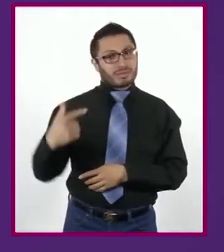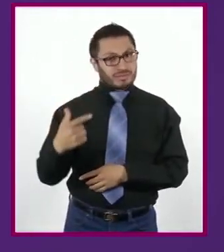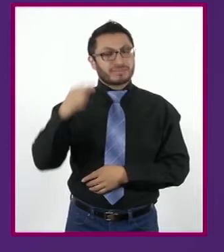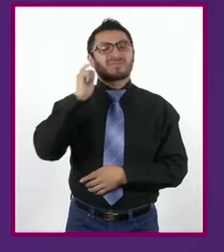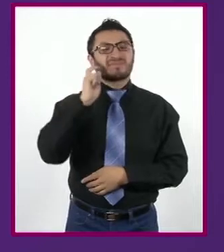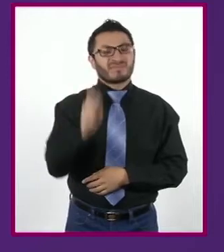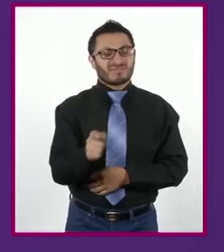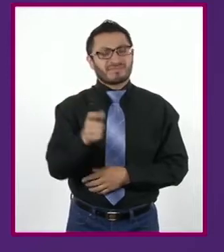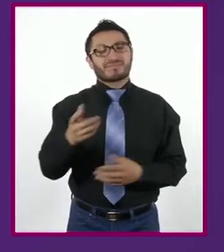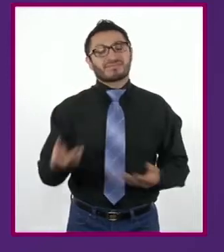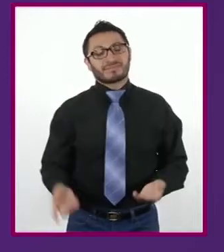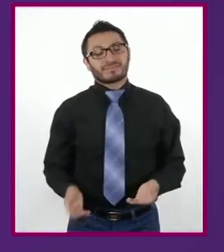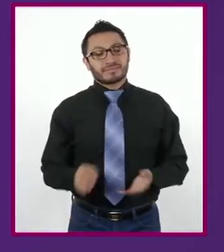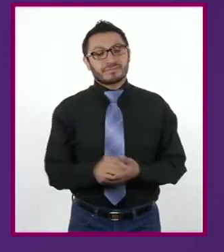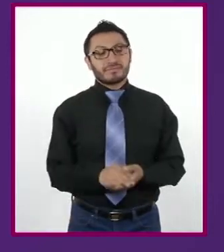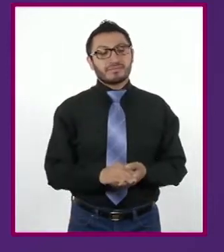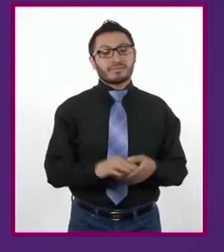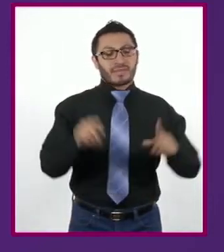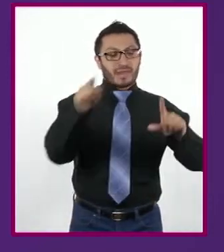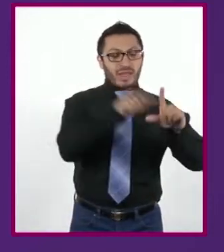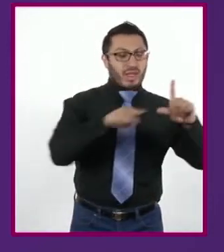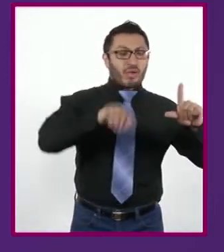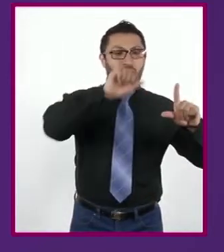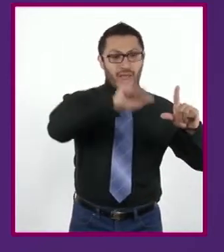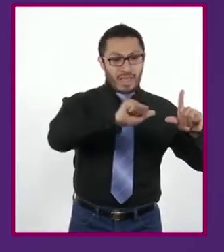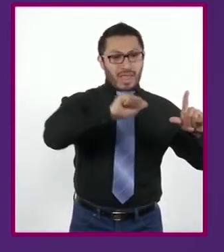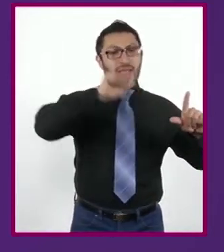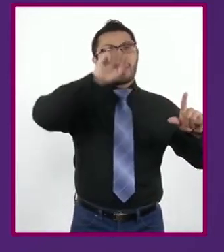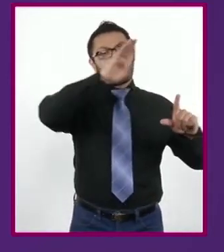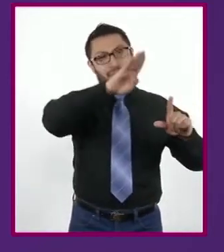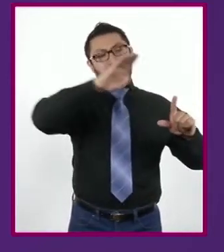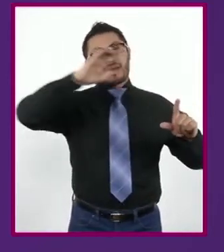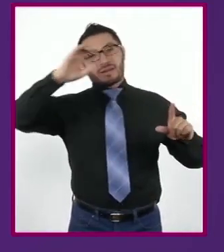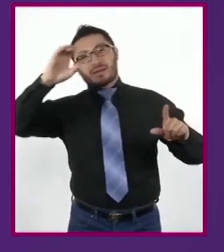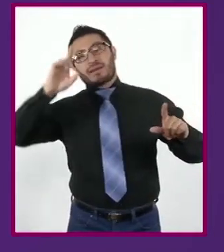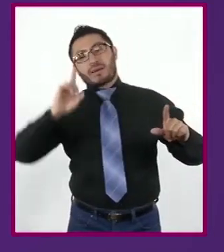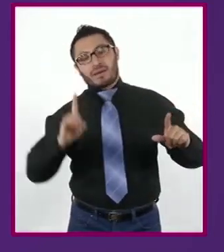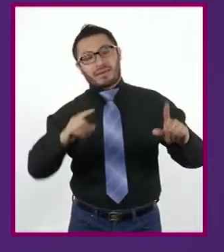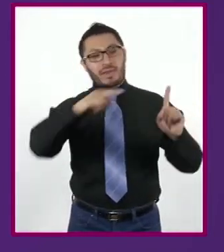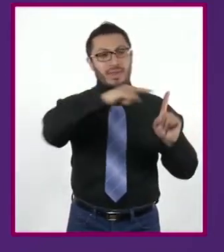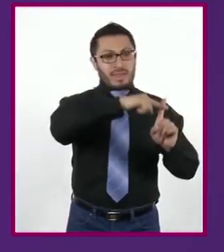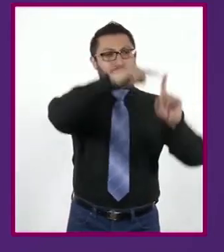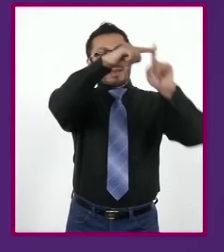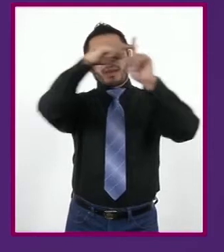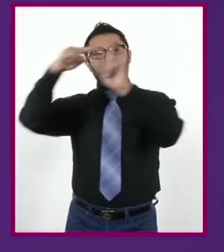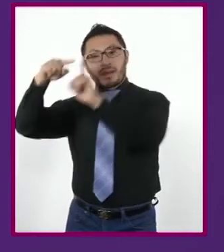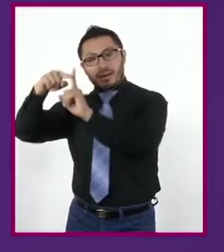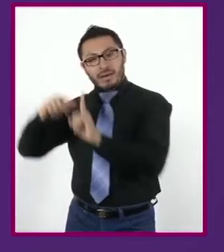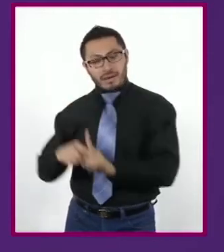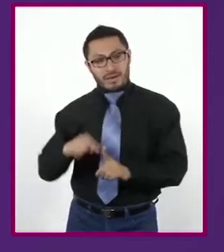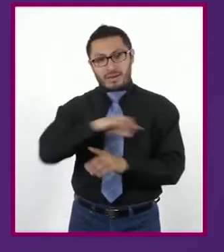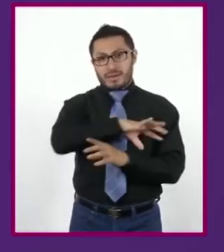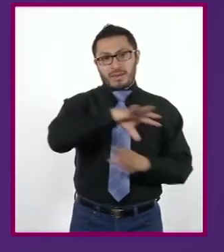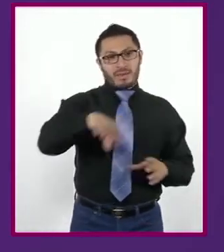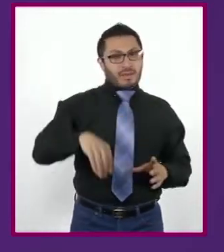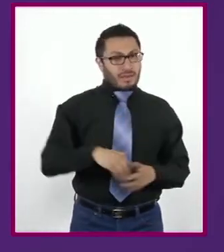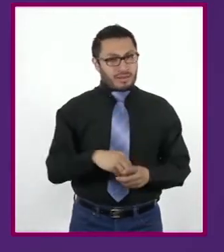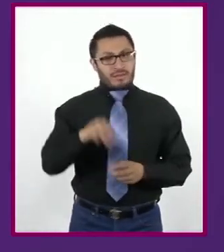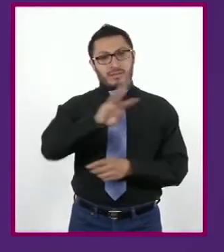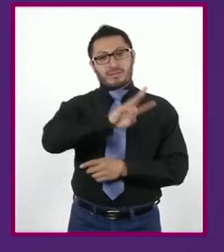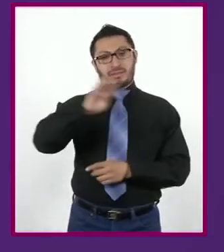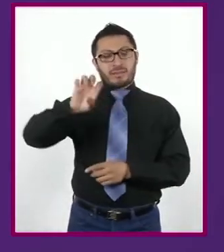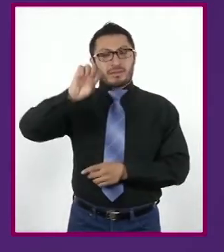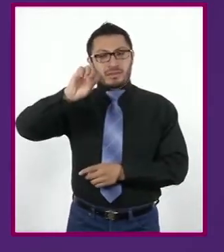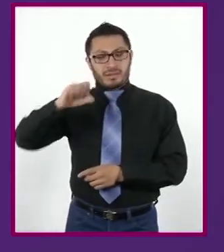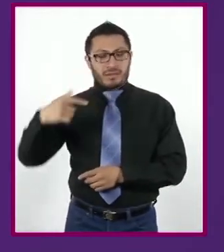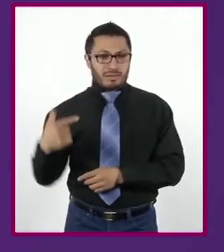Es decir, el ángulo A más el ángulo B más el ángulo C más el ángulo D es igual